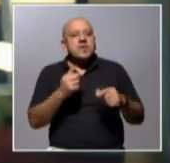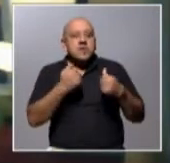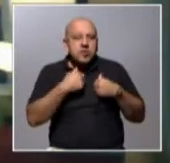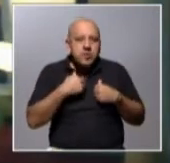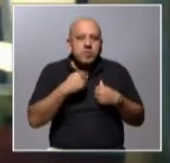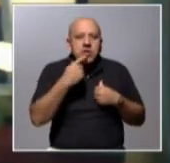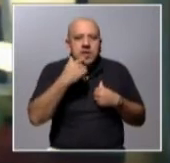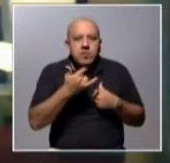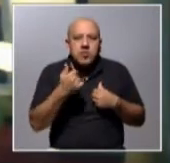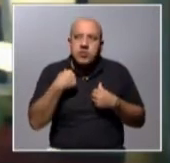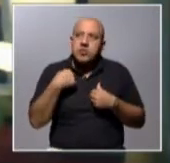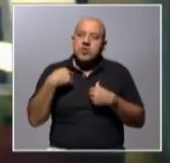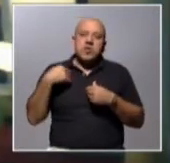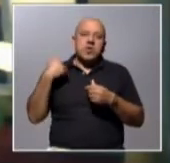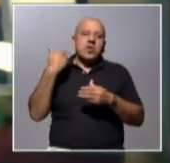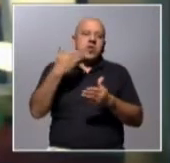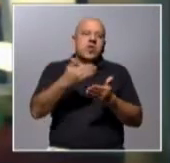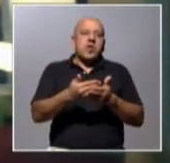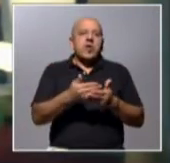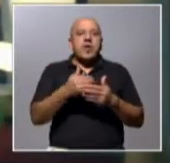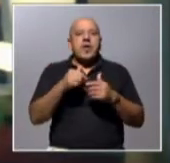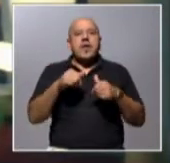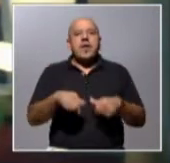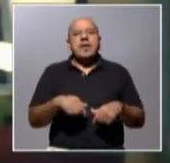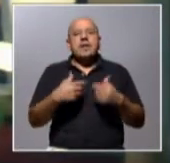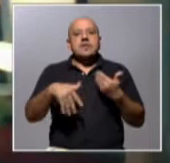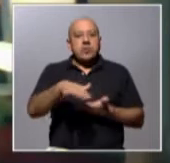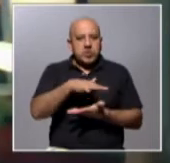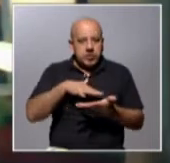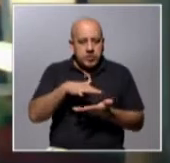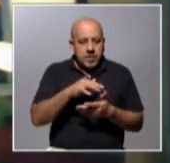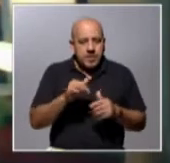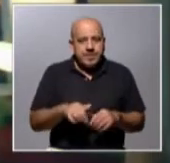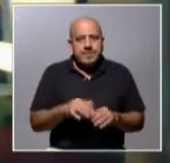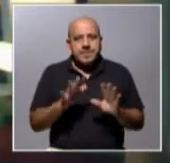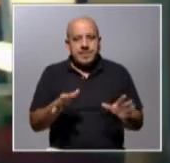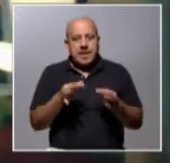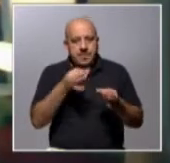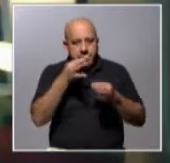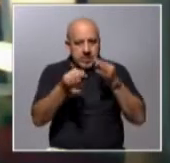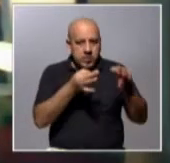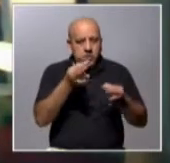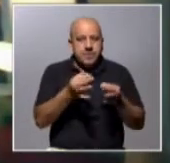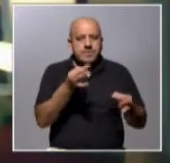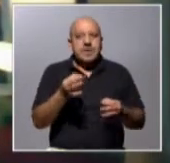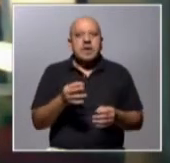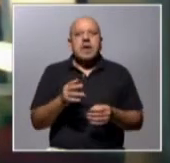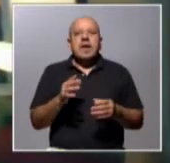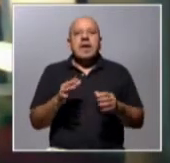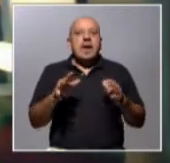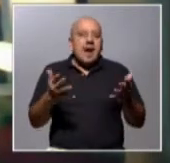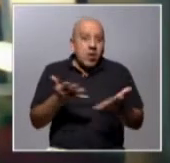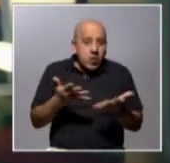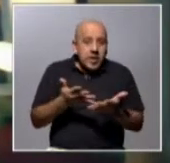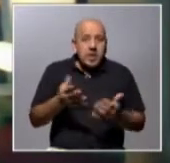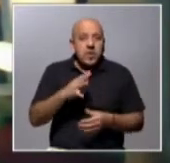traía desde antes de la cuarentena, desde antes de toda esta situación, ¿no? Sin duda, lo que más se está viviendo hoy en